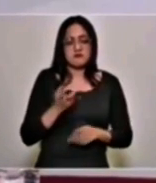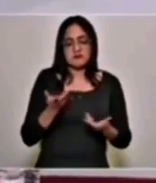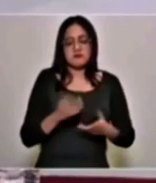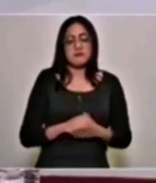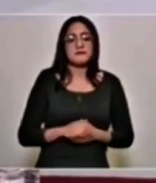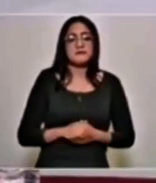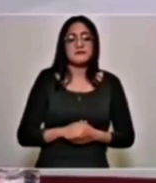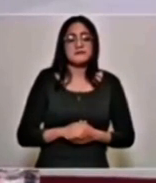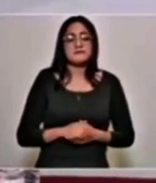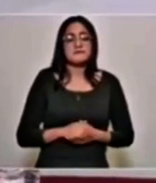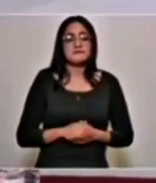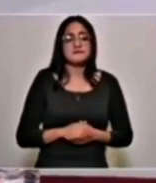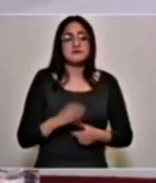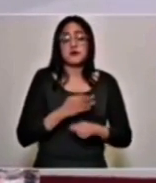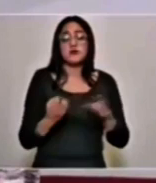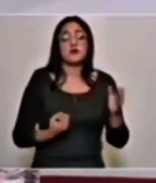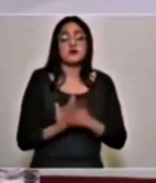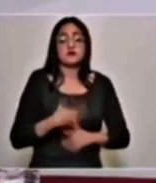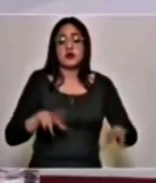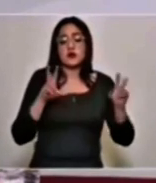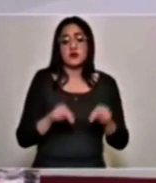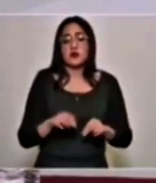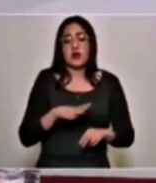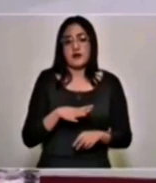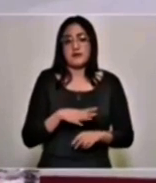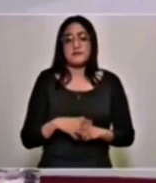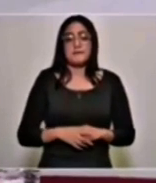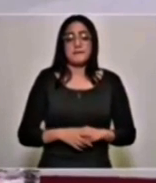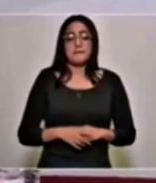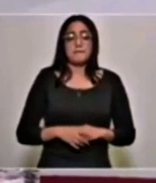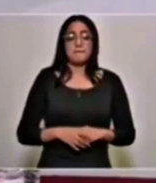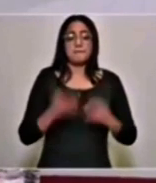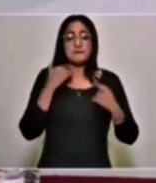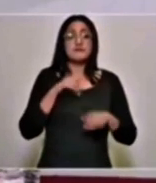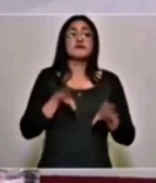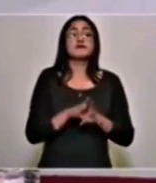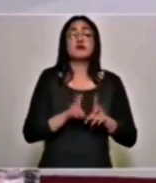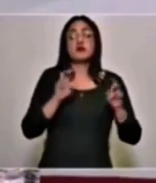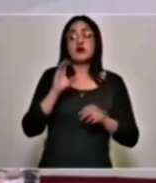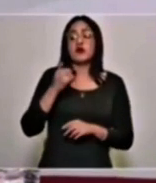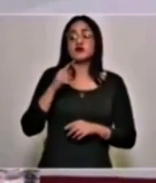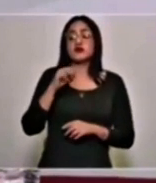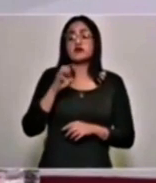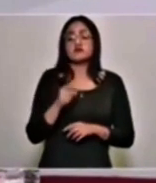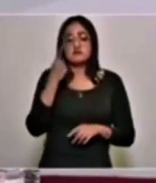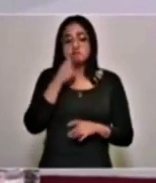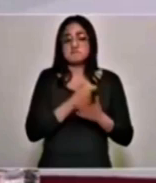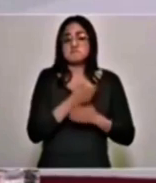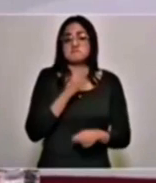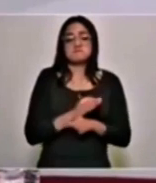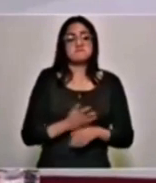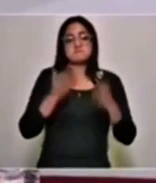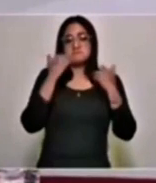revocar. Así es que no hay nuevas concesiones otorgadas. Ya no hay coyotes, ya no